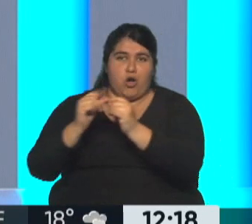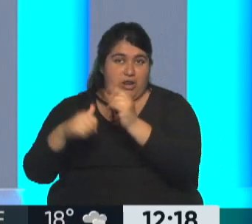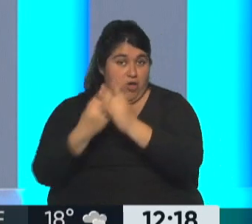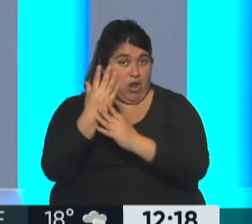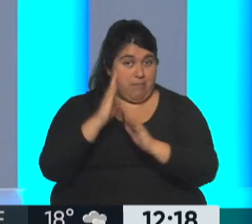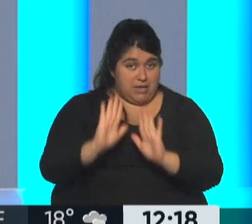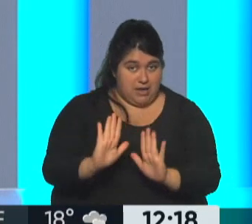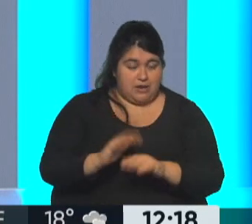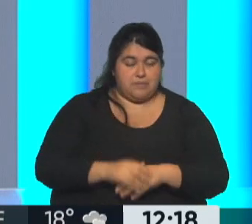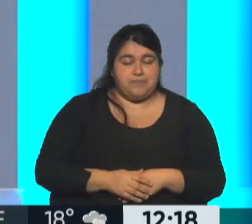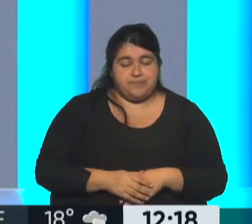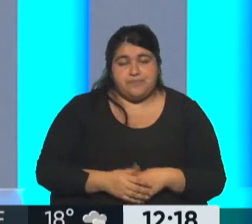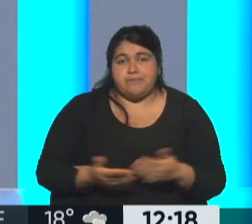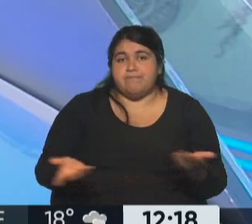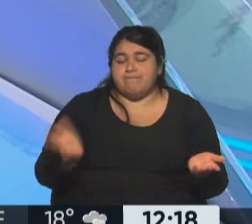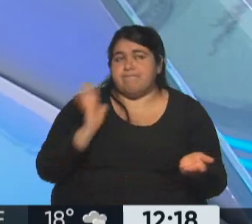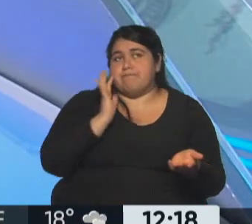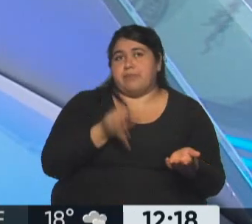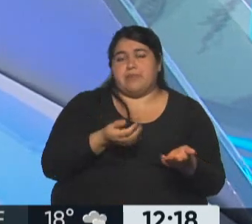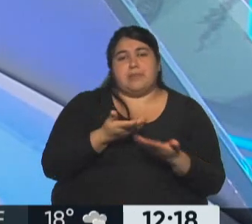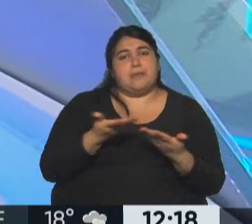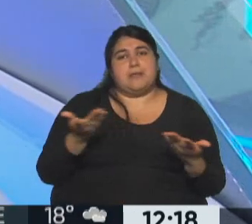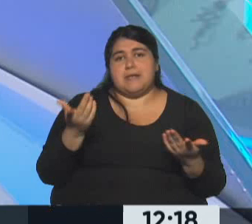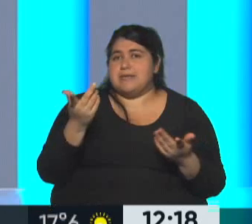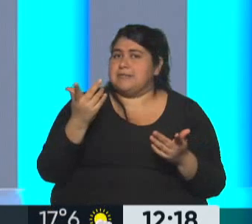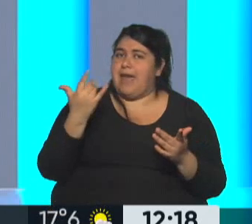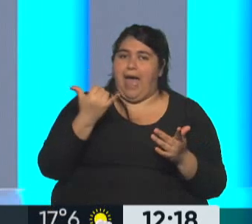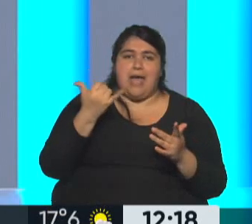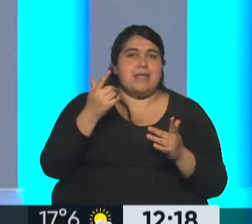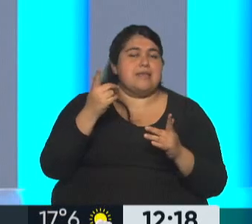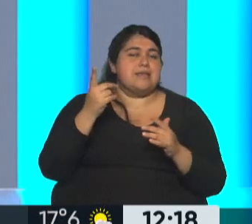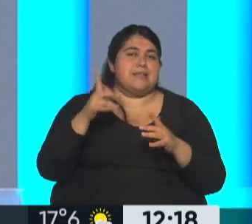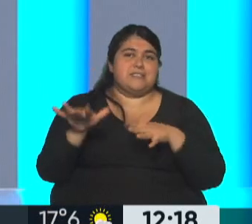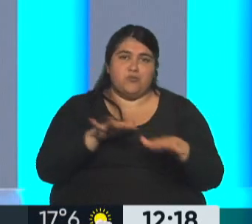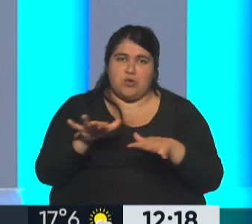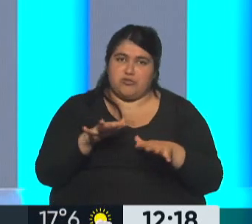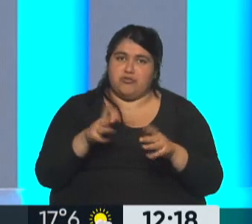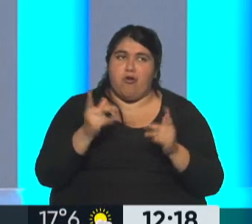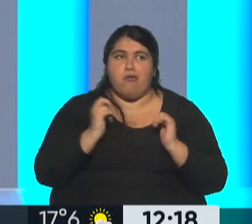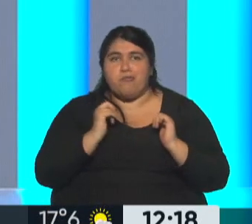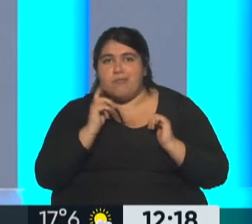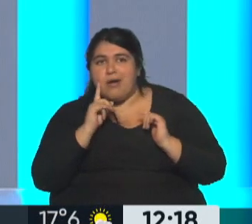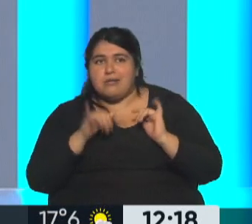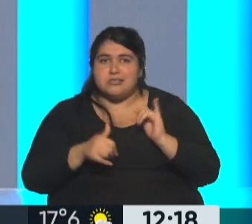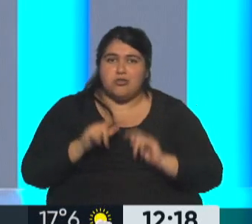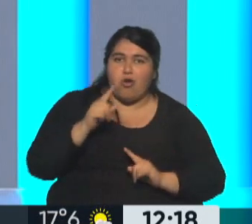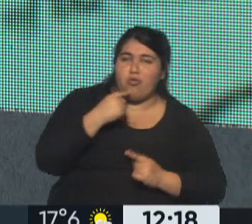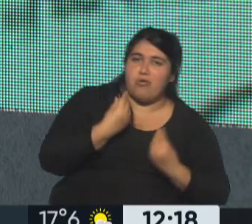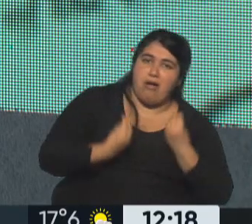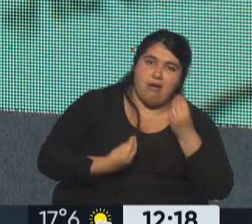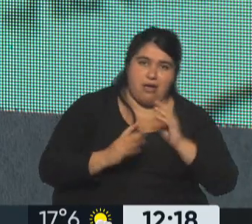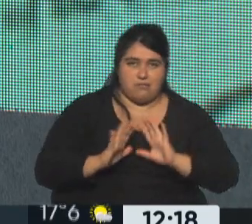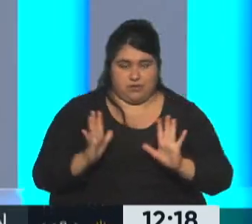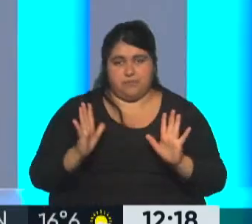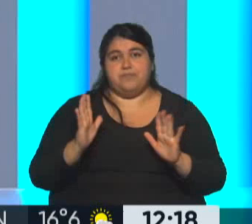mañana evidentemente con mucha especulación preelectoral era un poco lo que se preveía que iba a pasar quizás